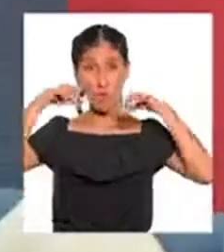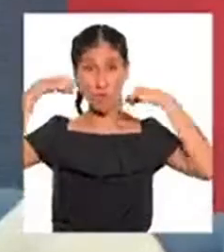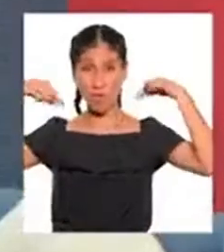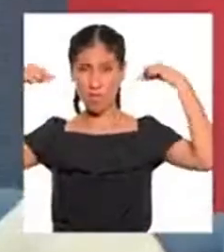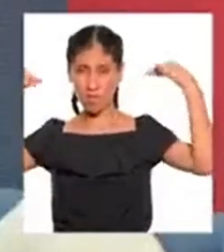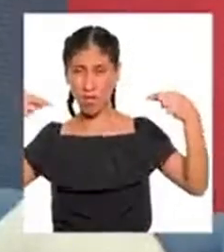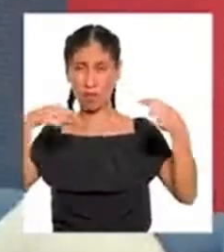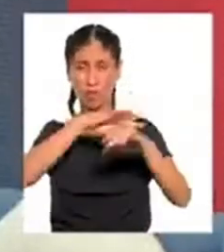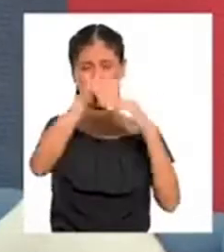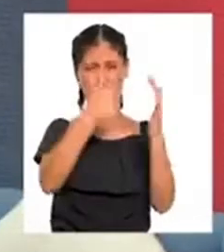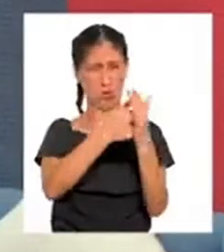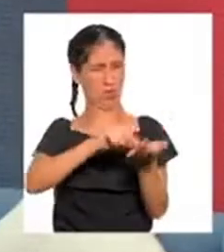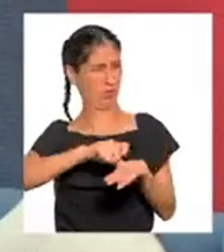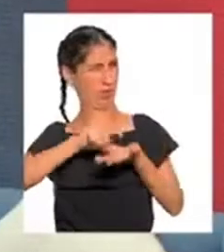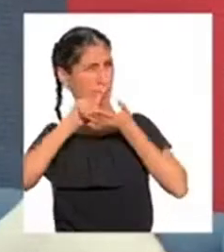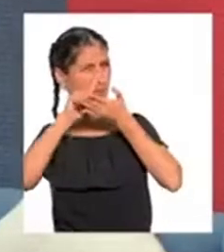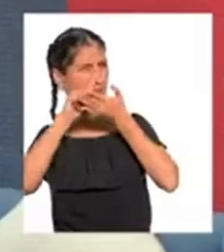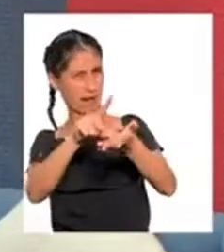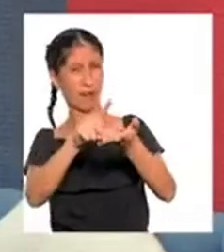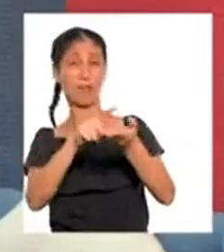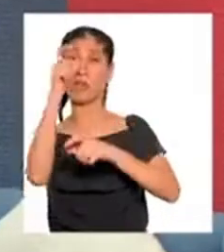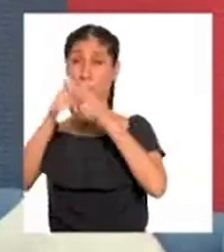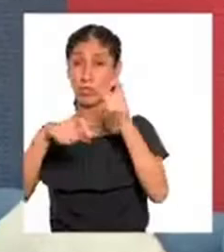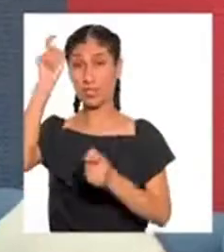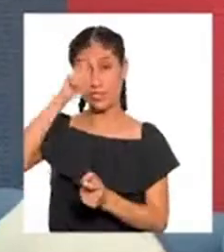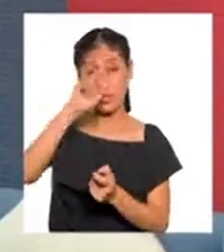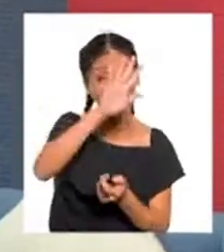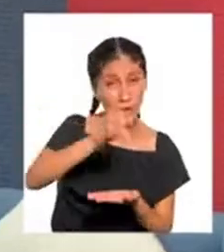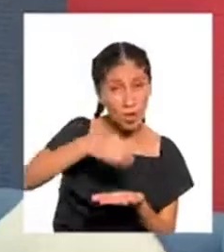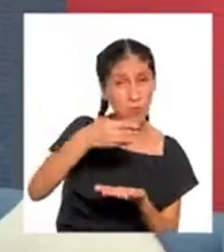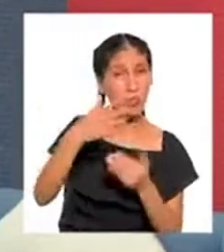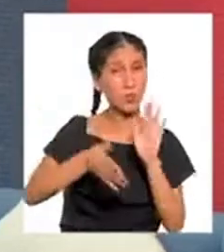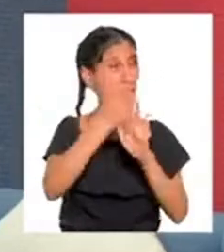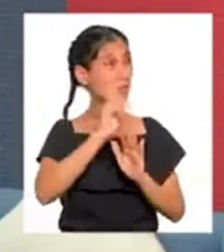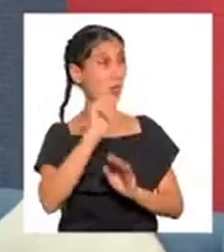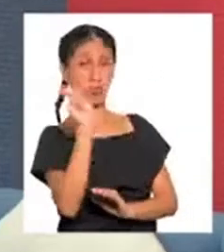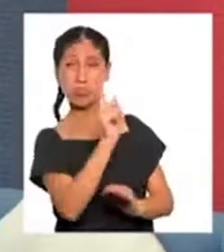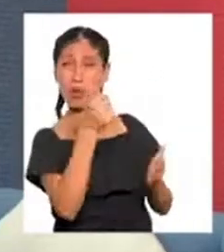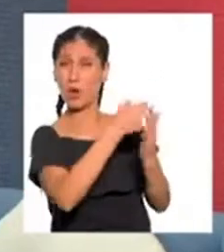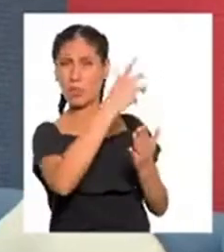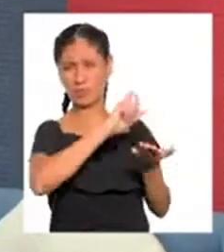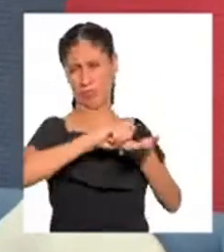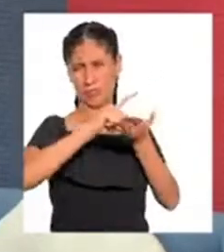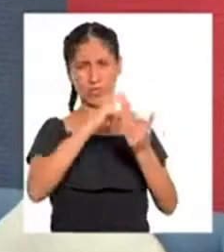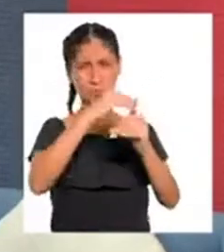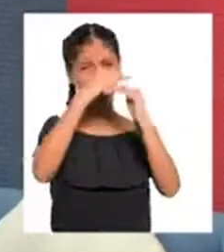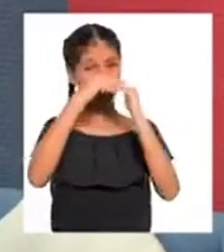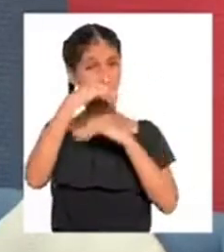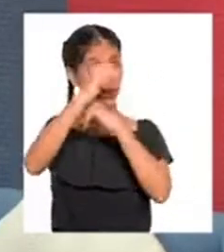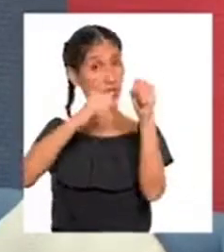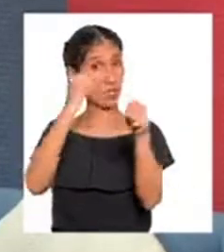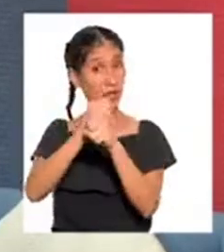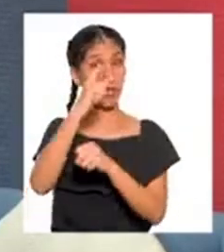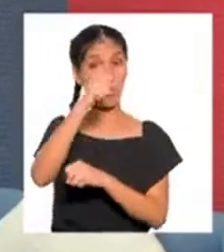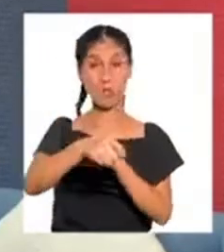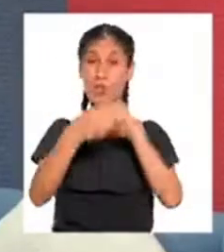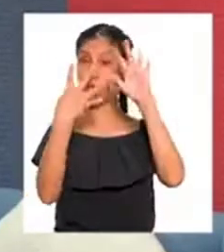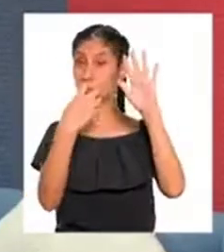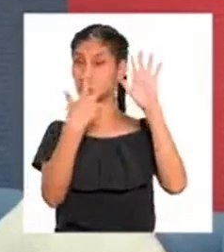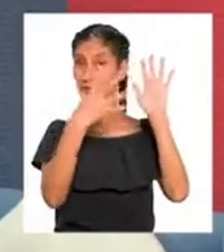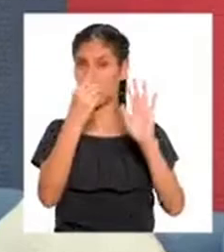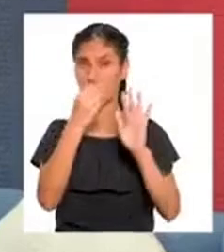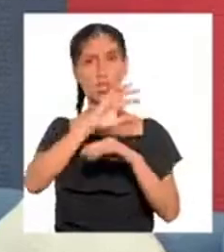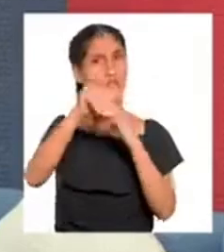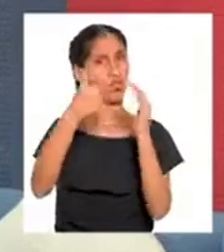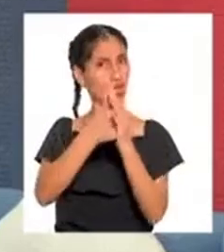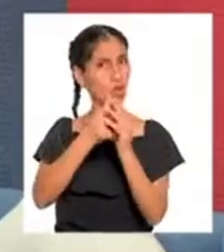las compras básicas de las familias urbanas del país. Al finalizar la década de 1980, había aumentado el precio de los alimentos